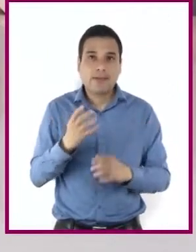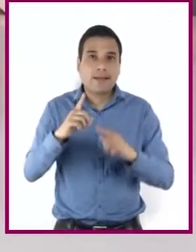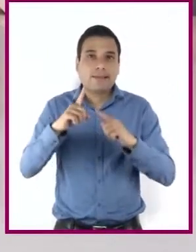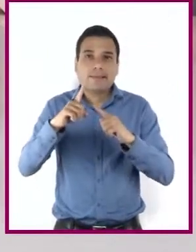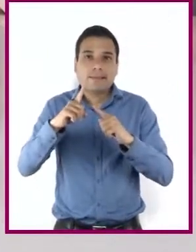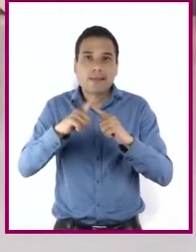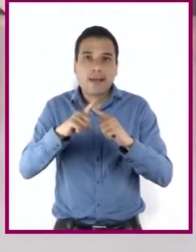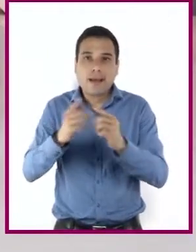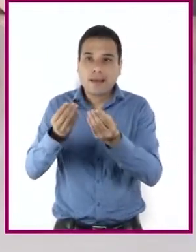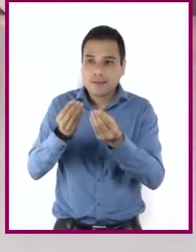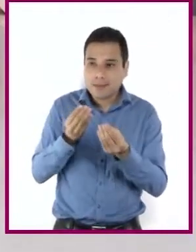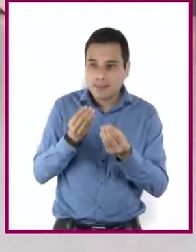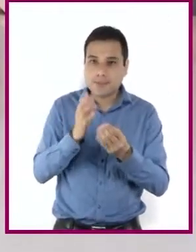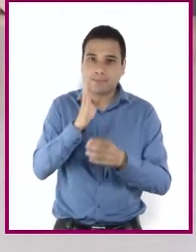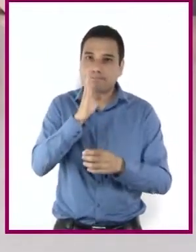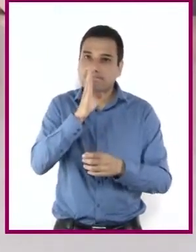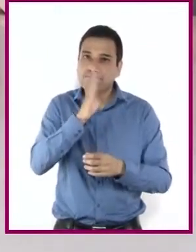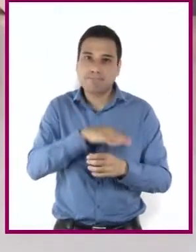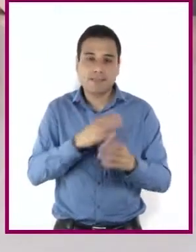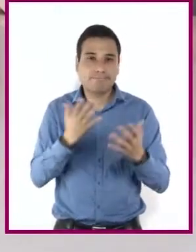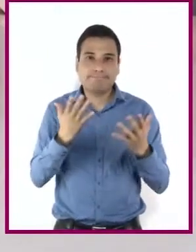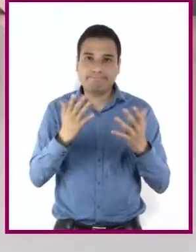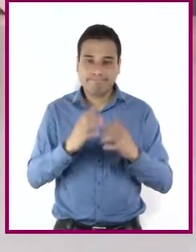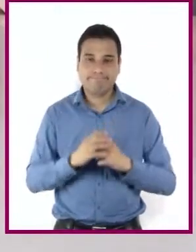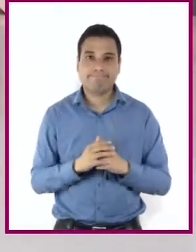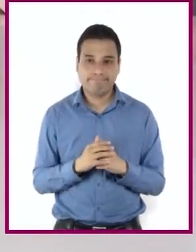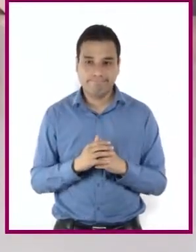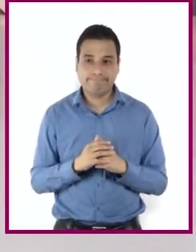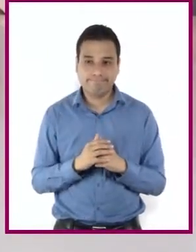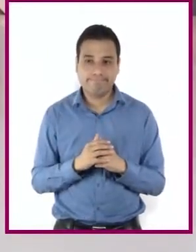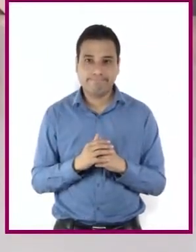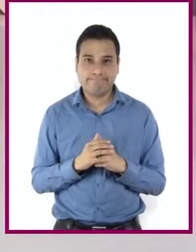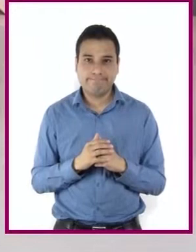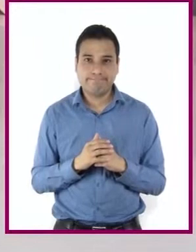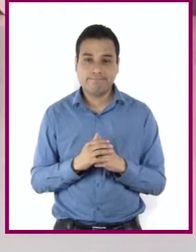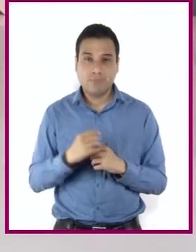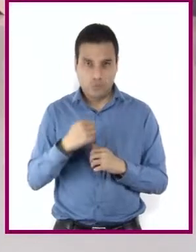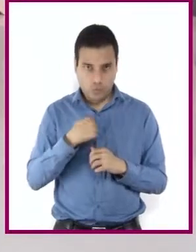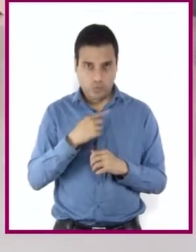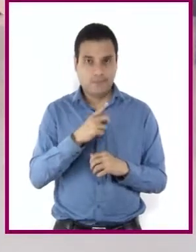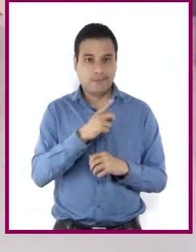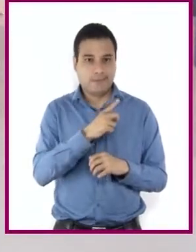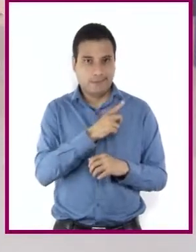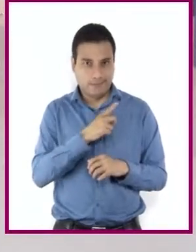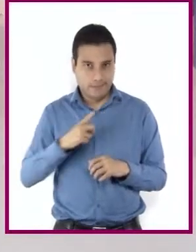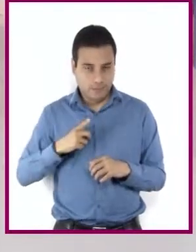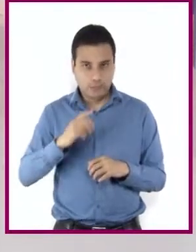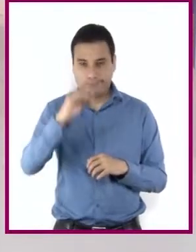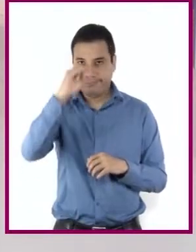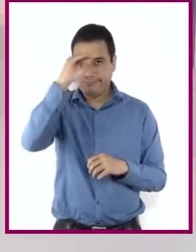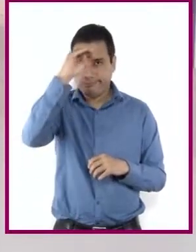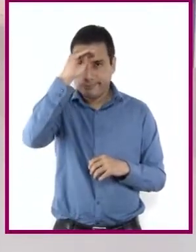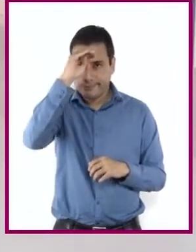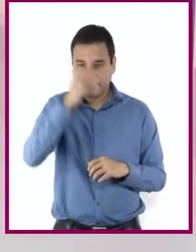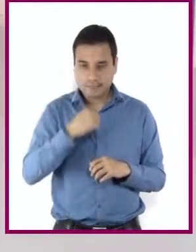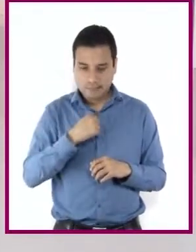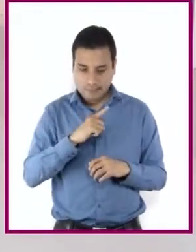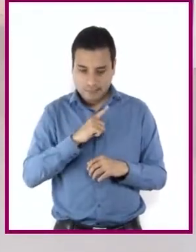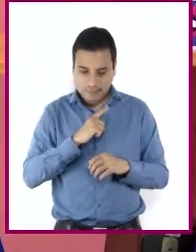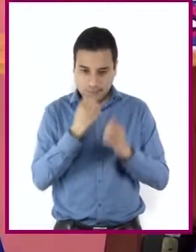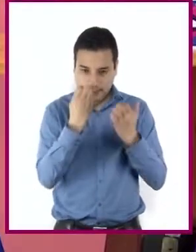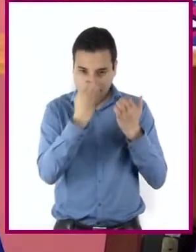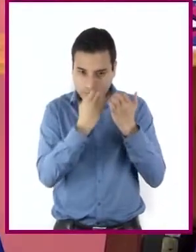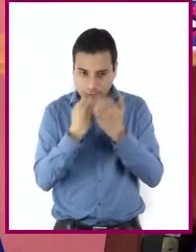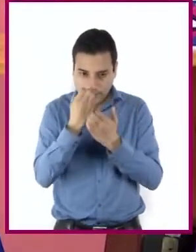esperaba. En este caso, tuve que pensar en mi actuar para reconocer que tenía que cambiar algunos aspectos